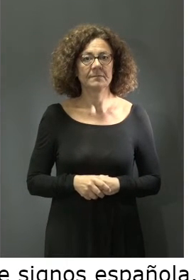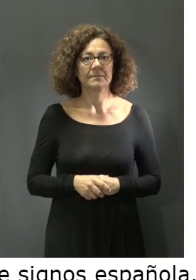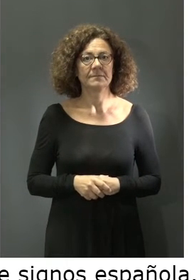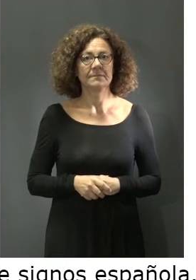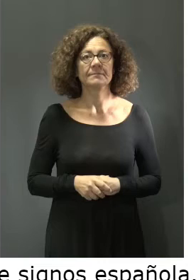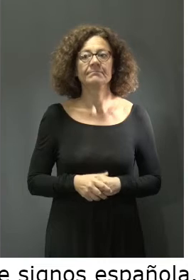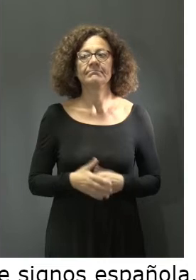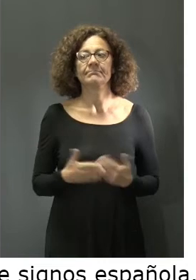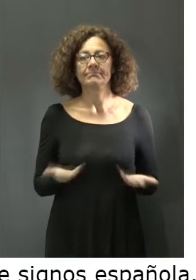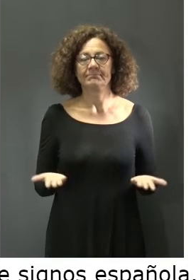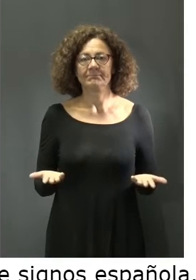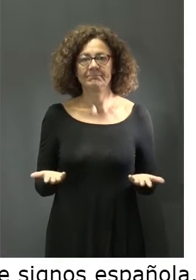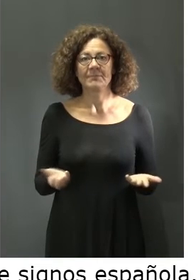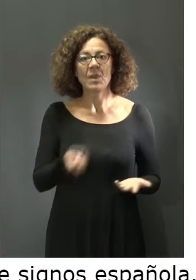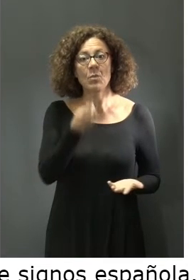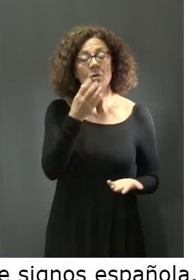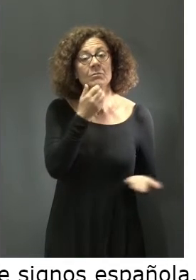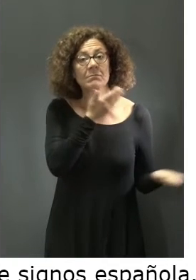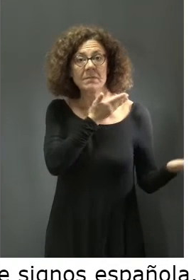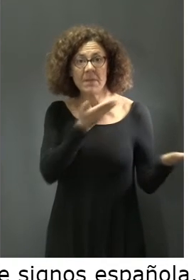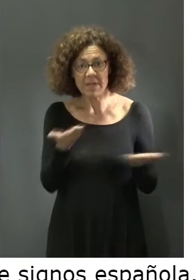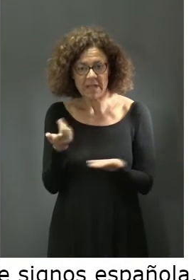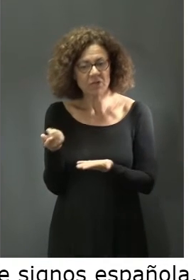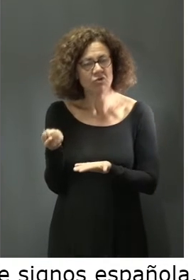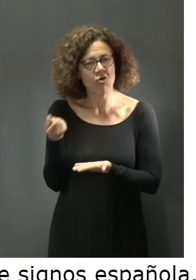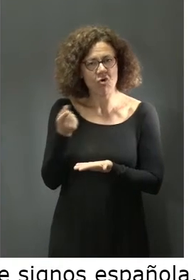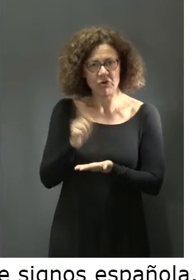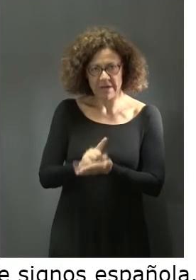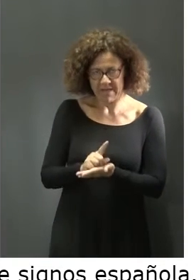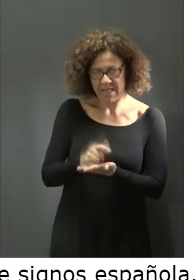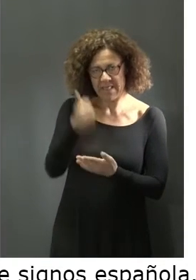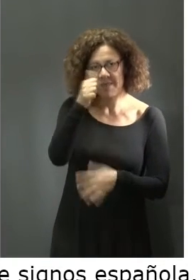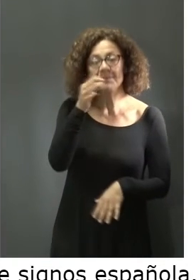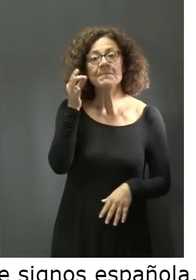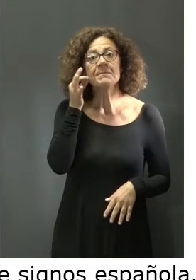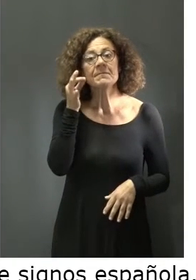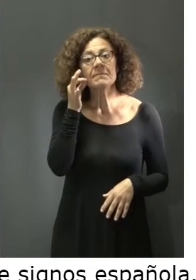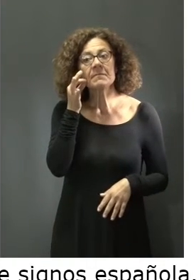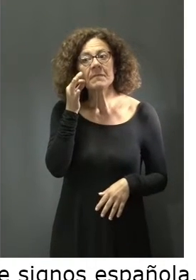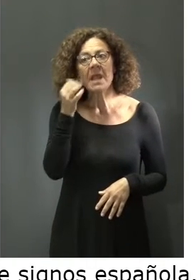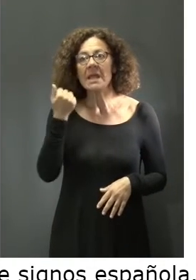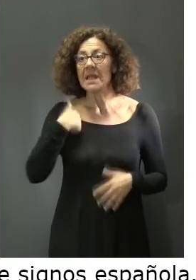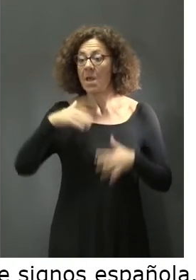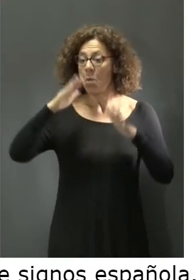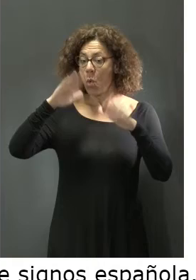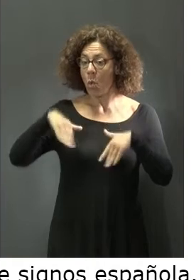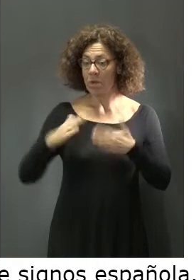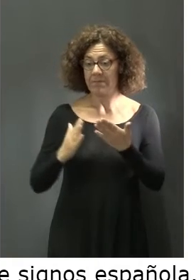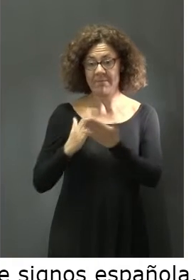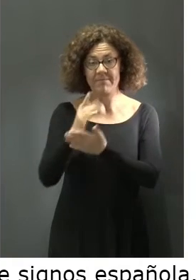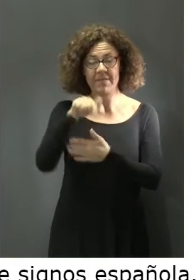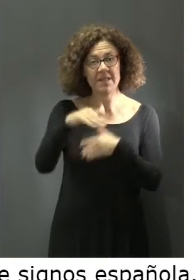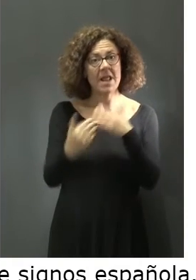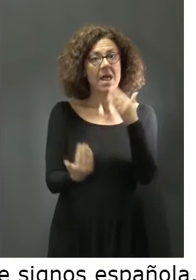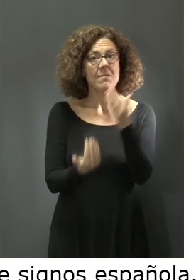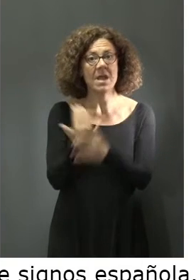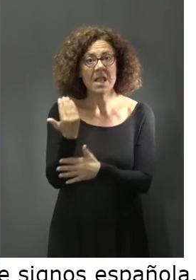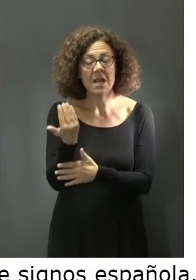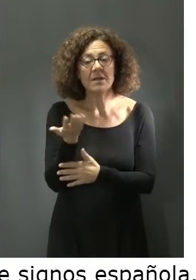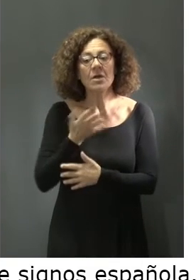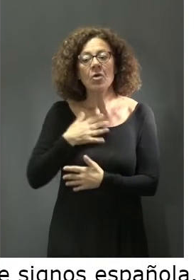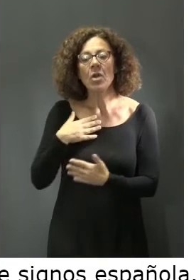Bueno, bienvenidos y bienvenidas de nuevo. Vamos a encarar la última parte de la mañana con